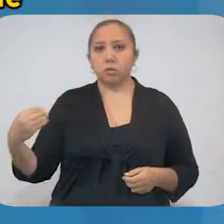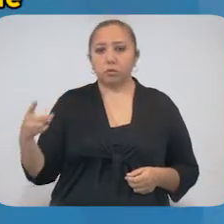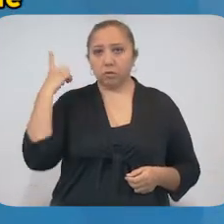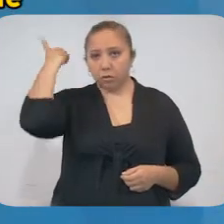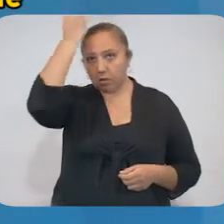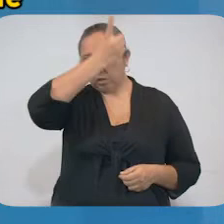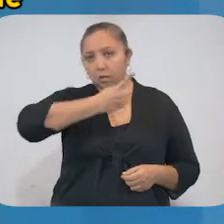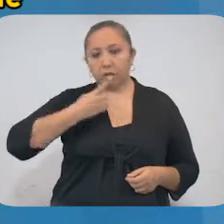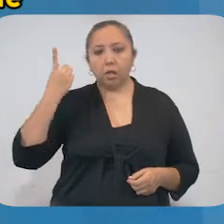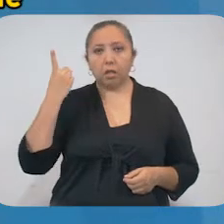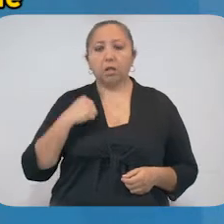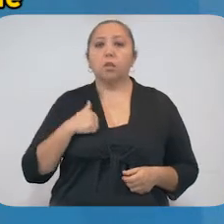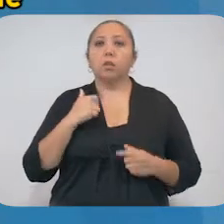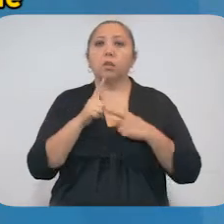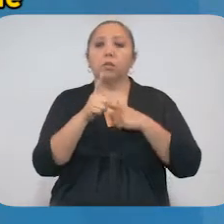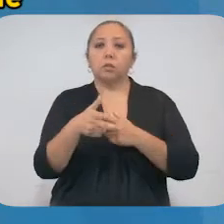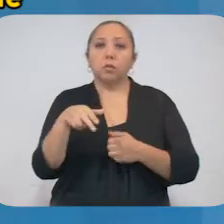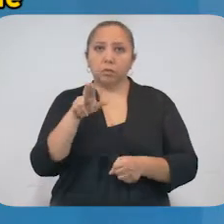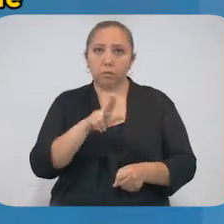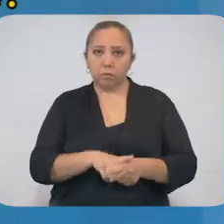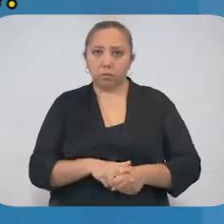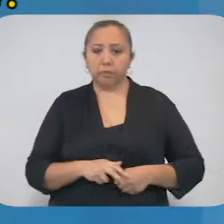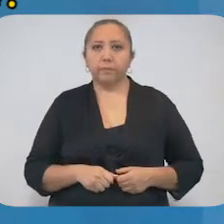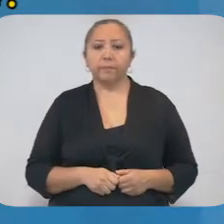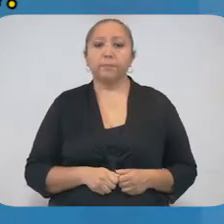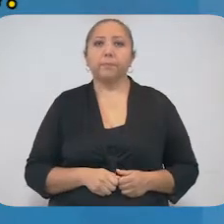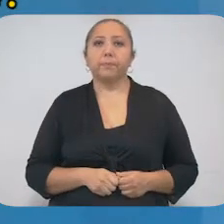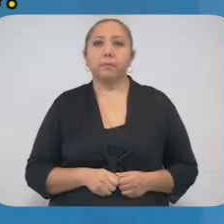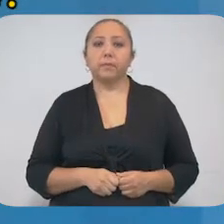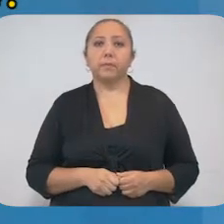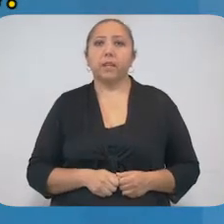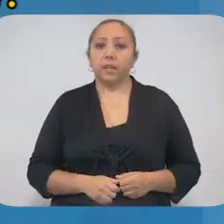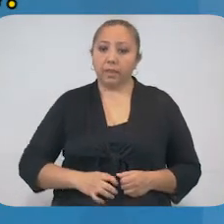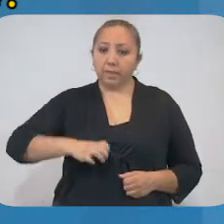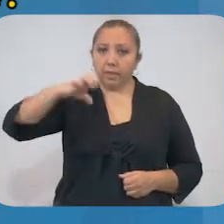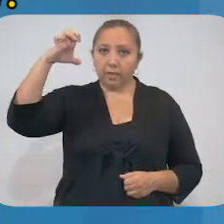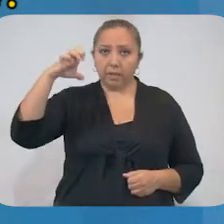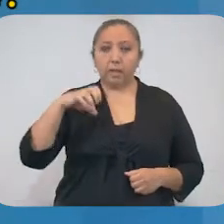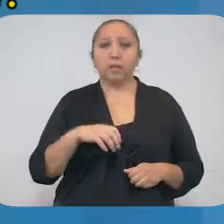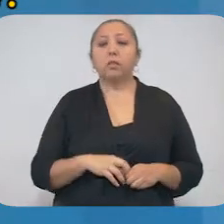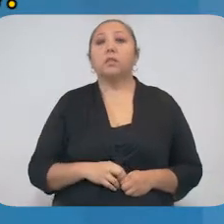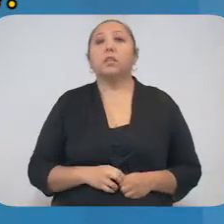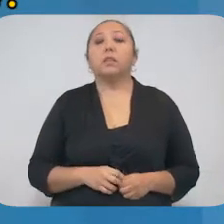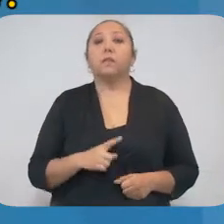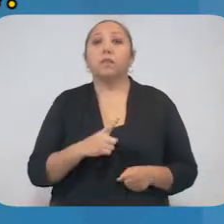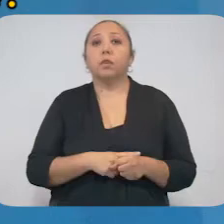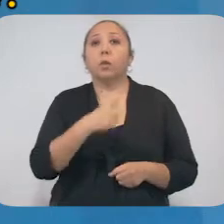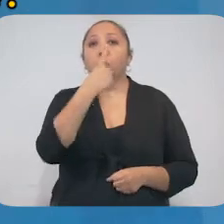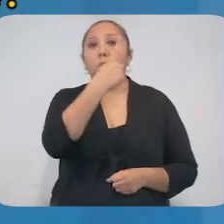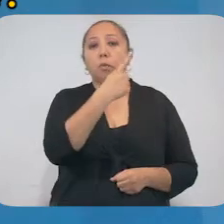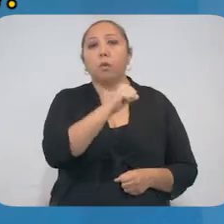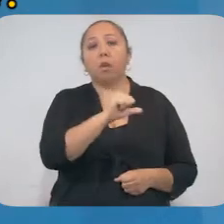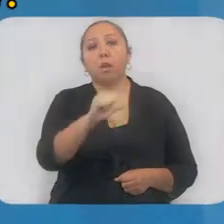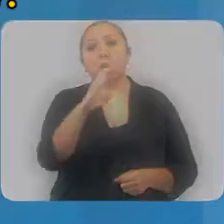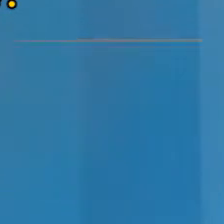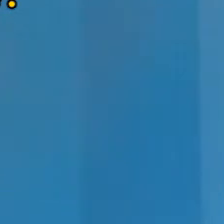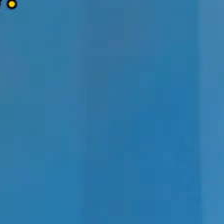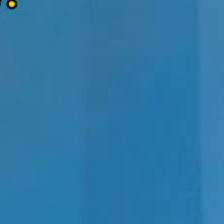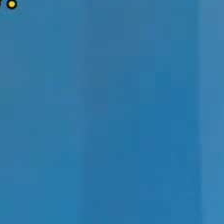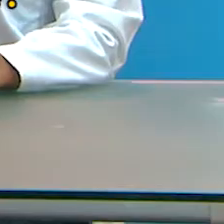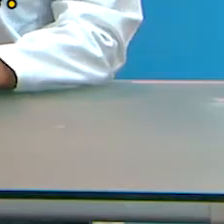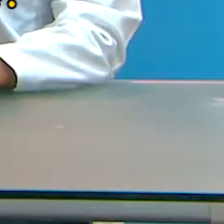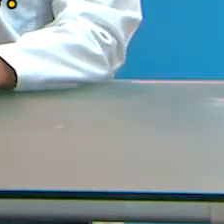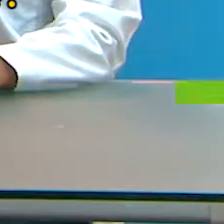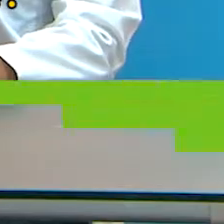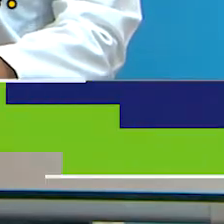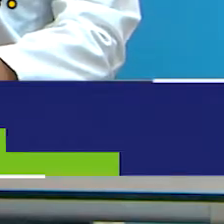y diagnosticada en Canadá continúa hospitalizada. El rango de edad de los casos confirmados es de 1 a 94 años.